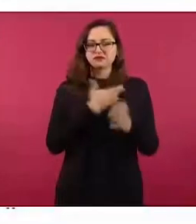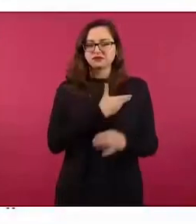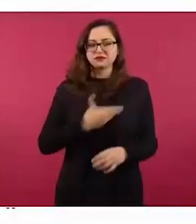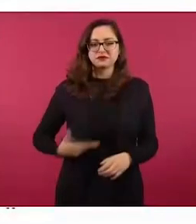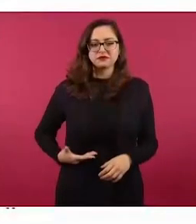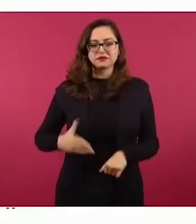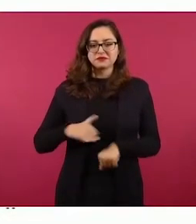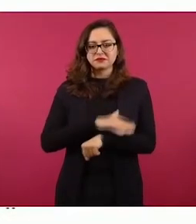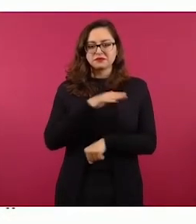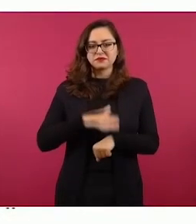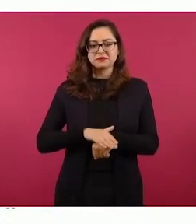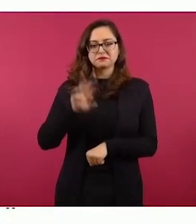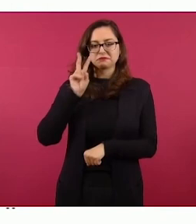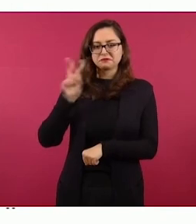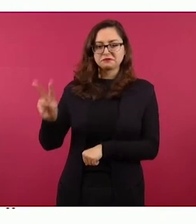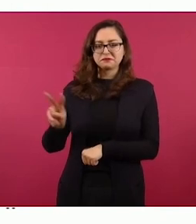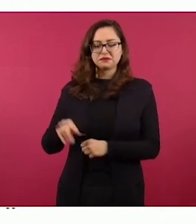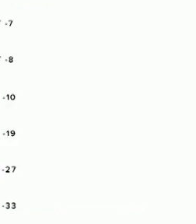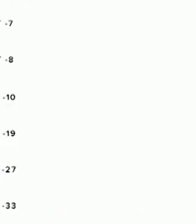la chachalaca